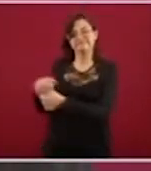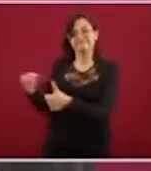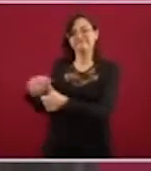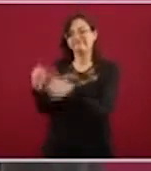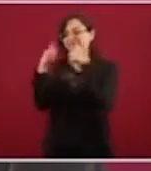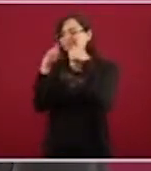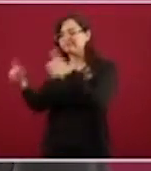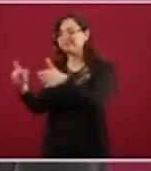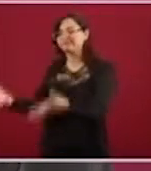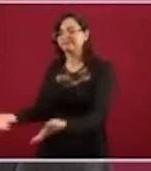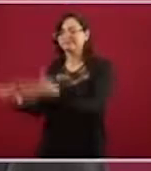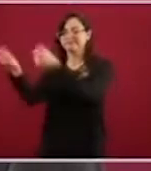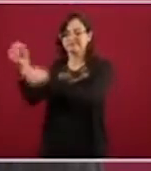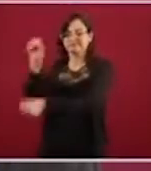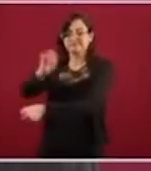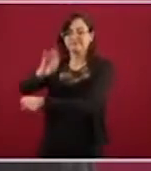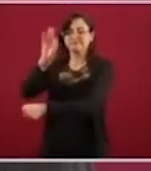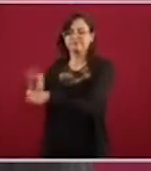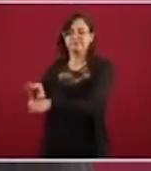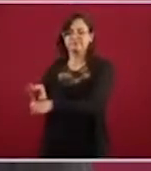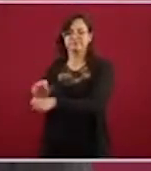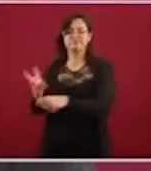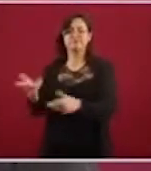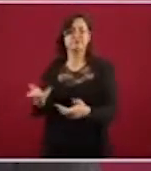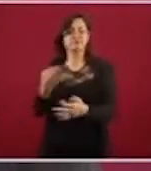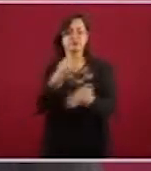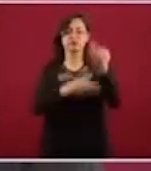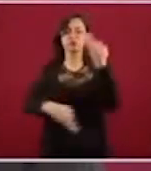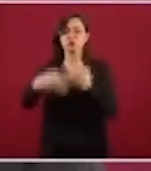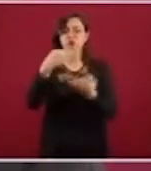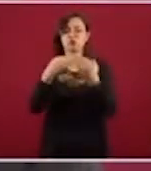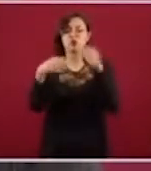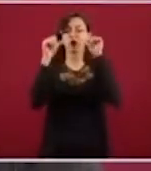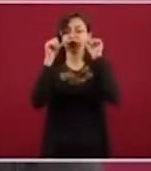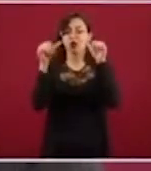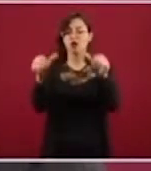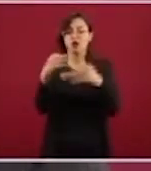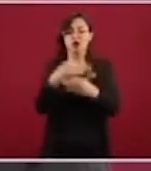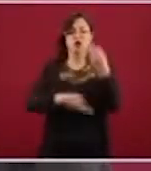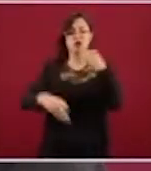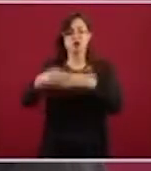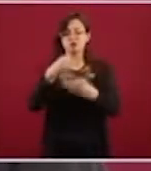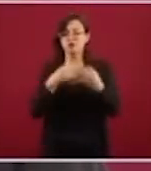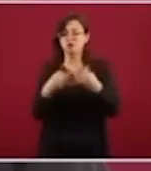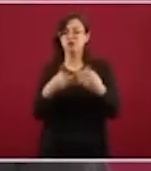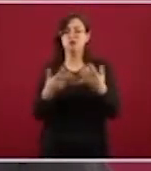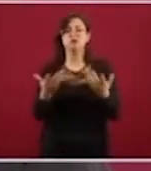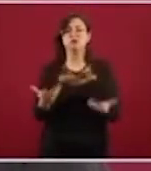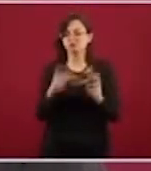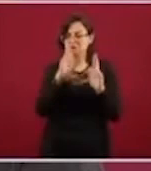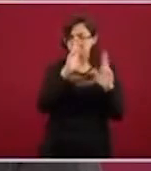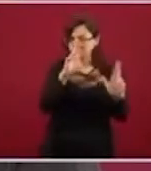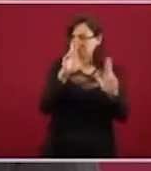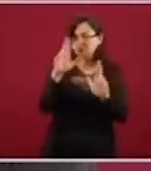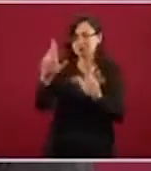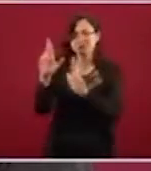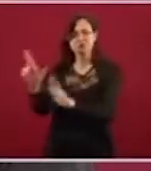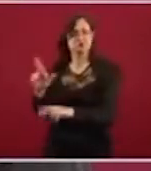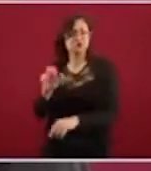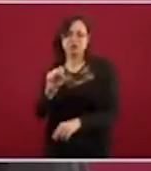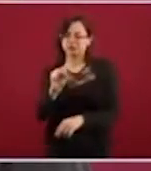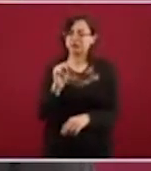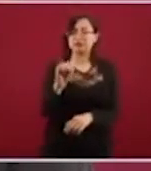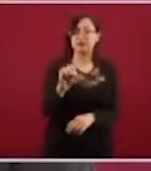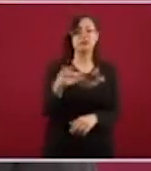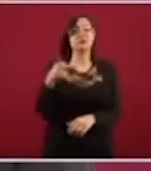vamos a atender a todos vamos a escuchar a todos como siempre se va a respetar a todos pero por